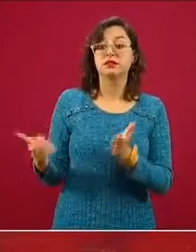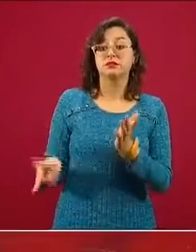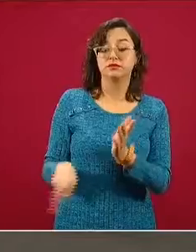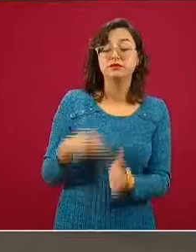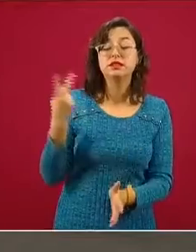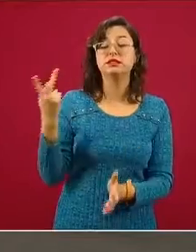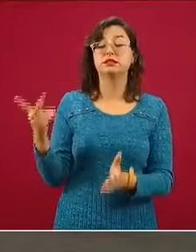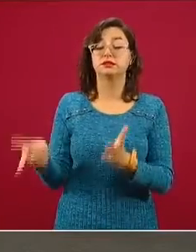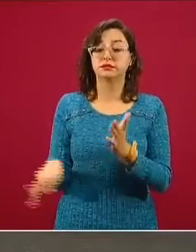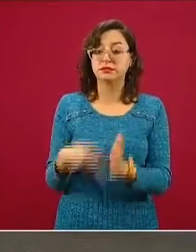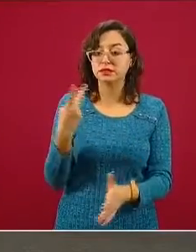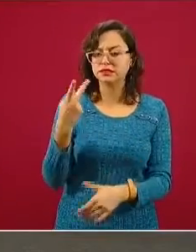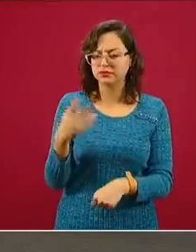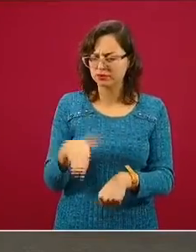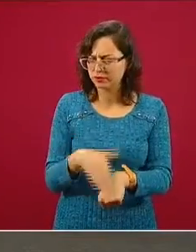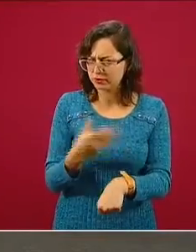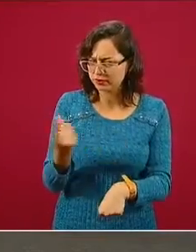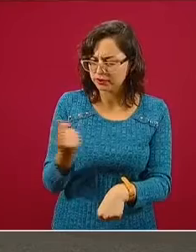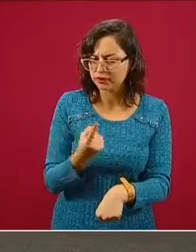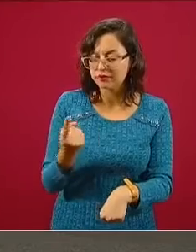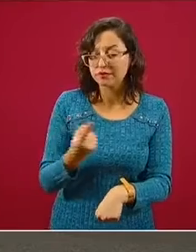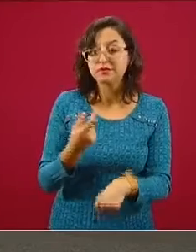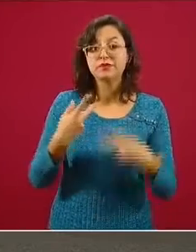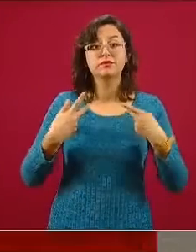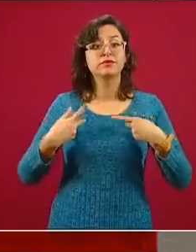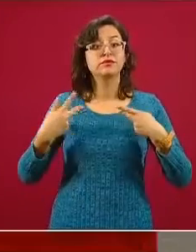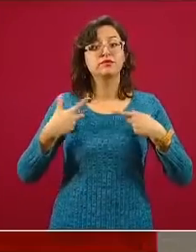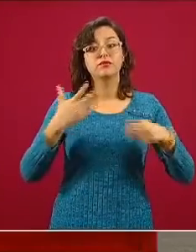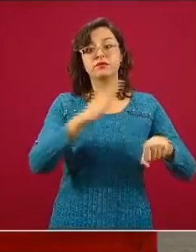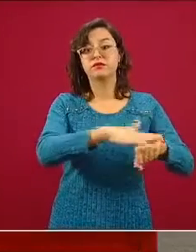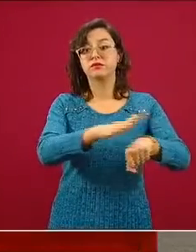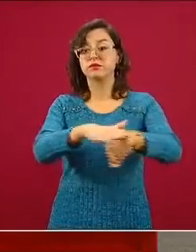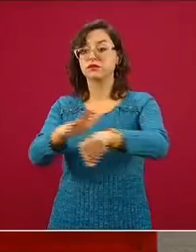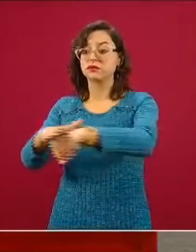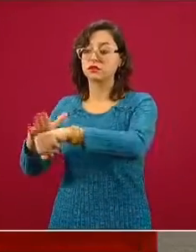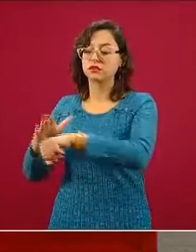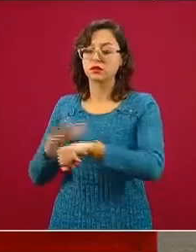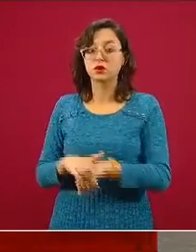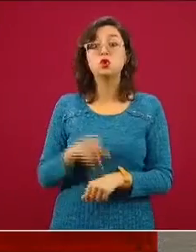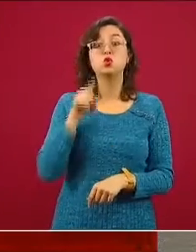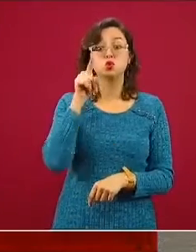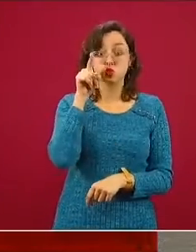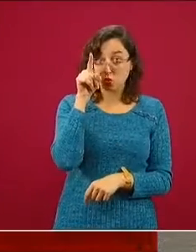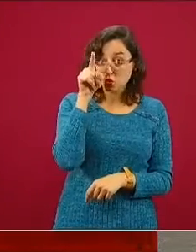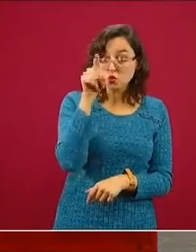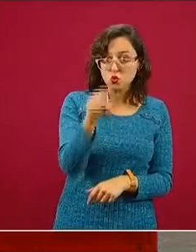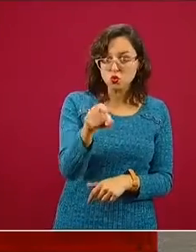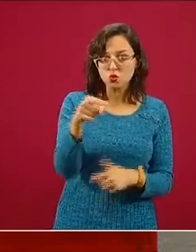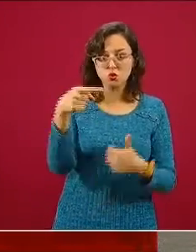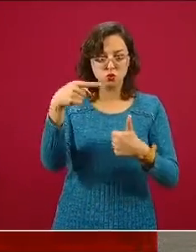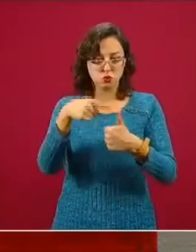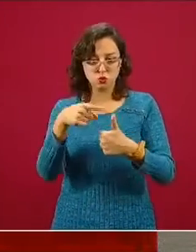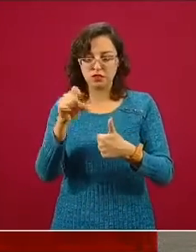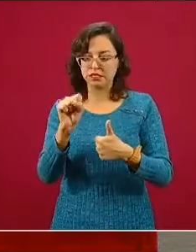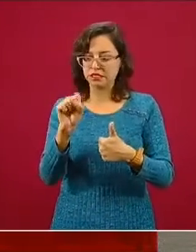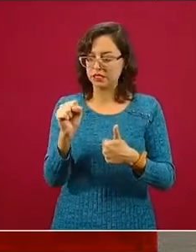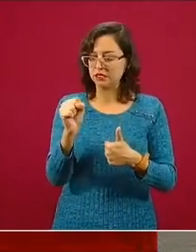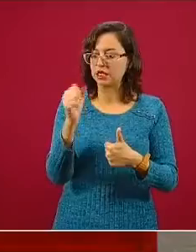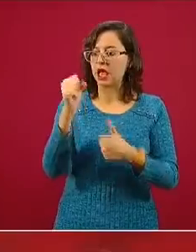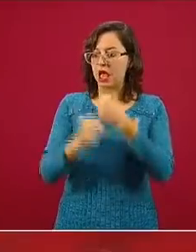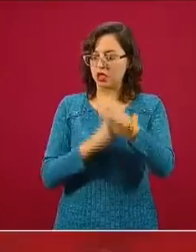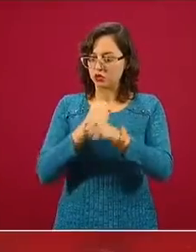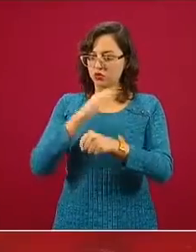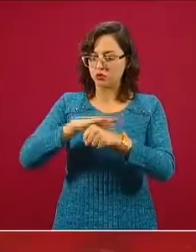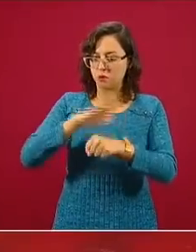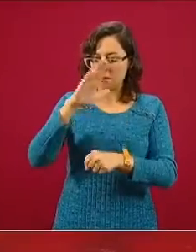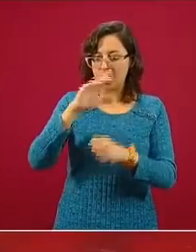una y otra vez? Para pedir a la población que no se espere si es una persona que es mayor de 60 años